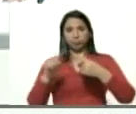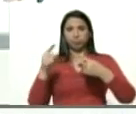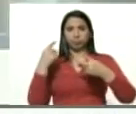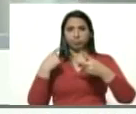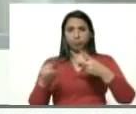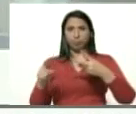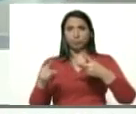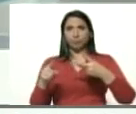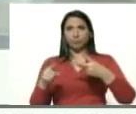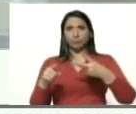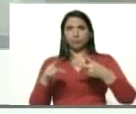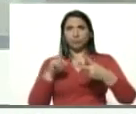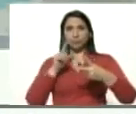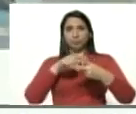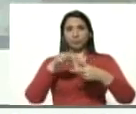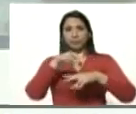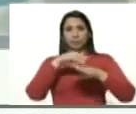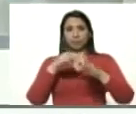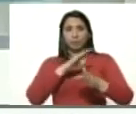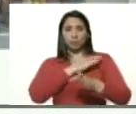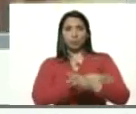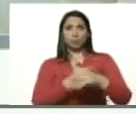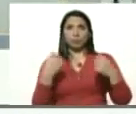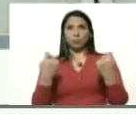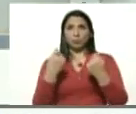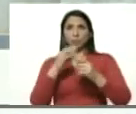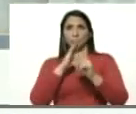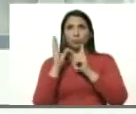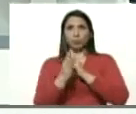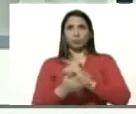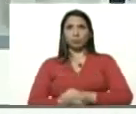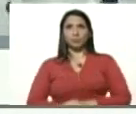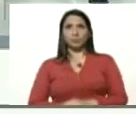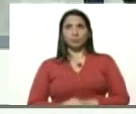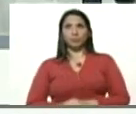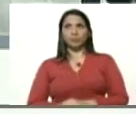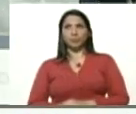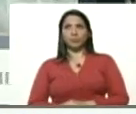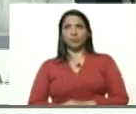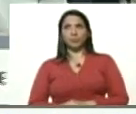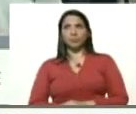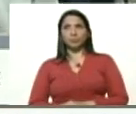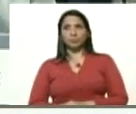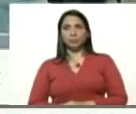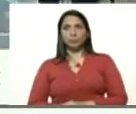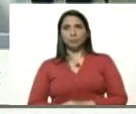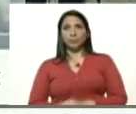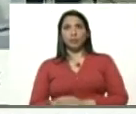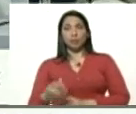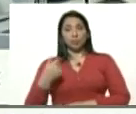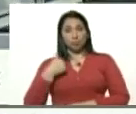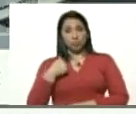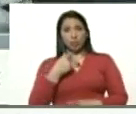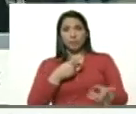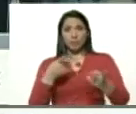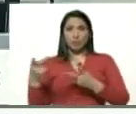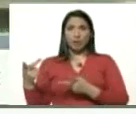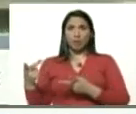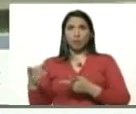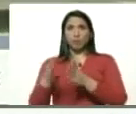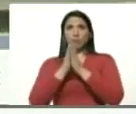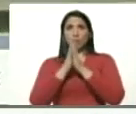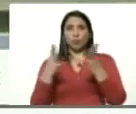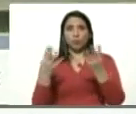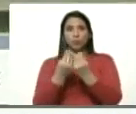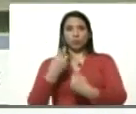editoriales adscritas al Ministerio del Poder Popular para la Cultura, y poemas populares. Así que yo voy a invitarlo, señor presidente, a que junto